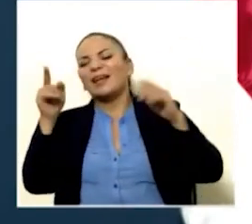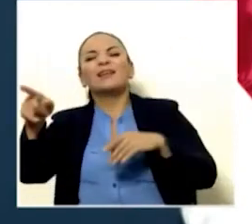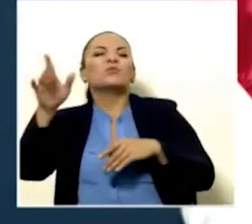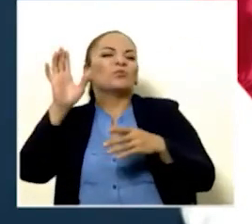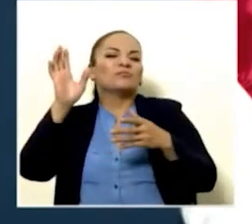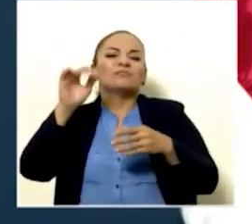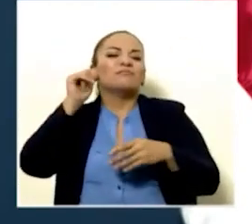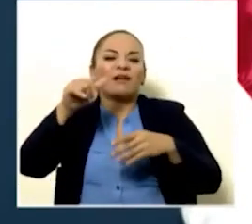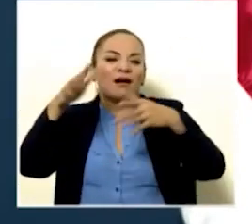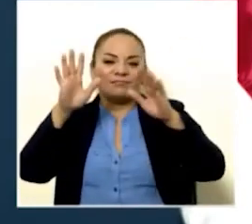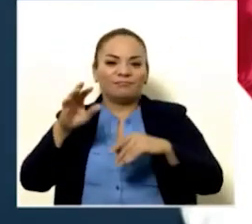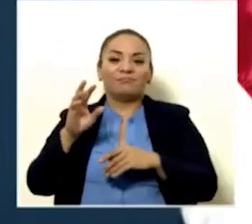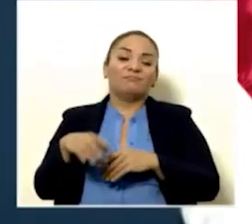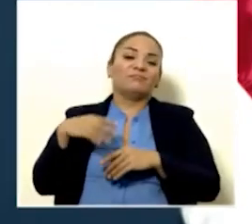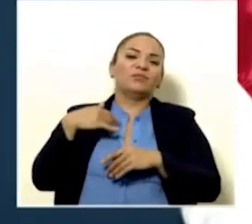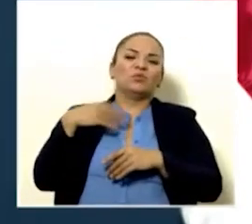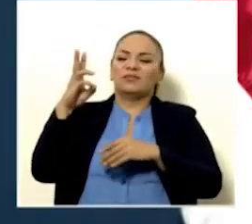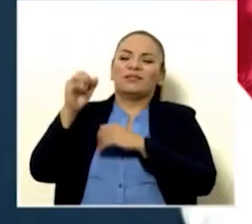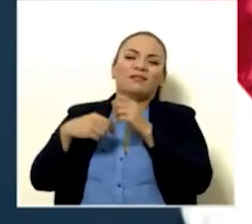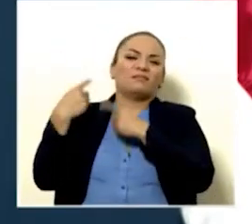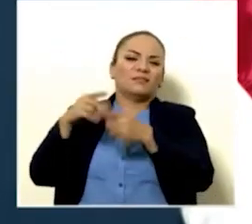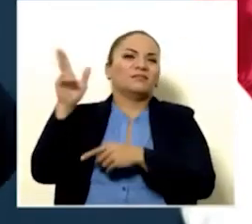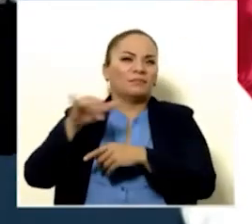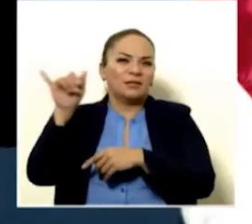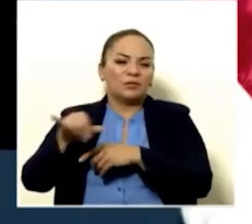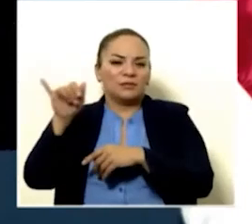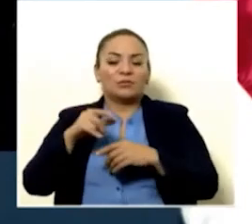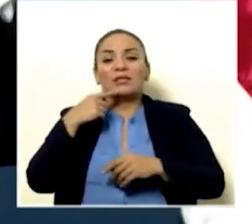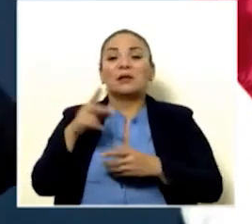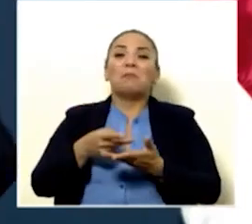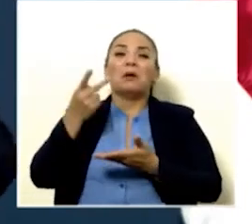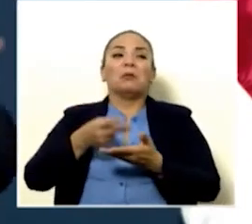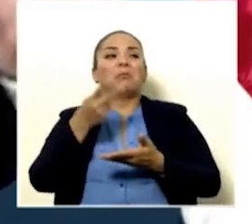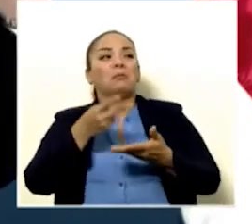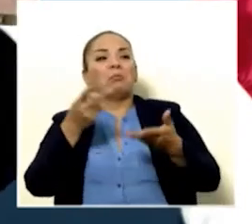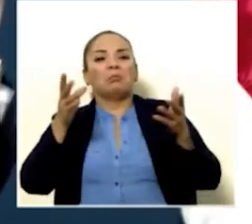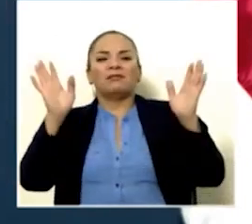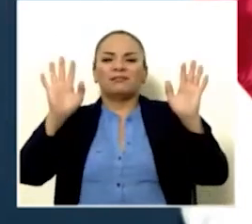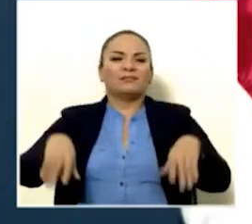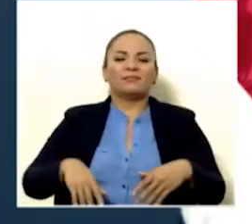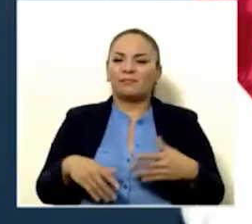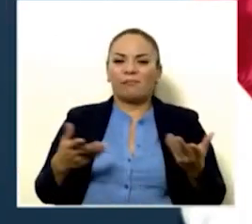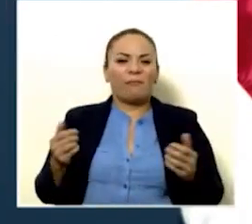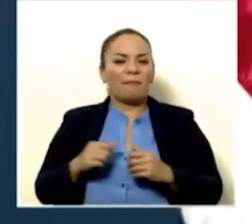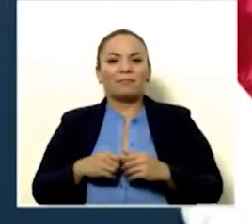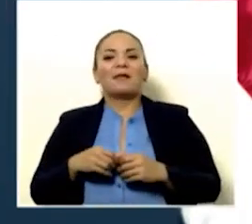tengo yo 60 años desde que nací de estarlo oyendo, de que son los valores, saquemos la